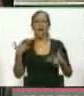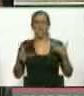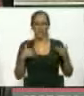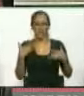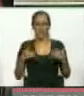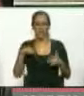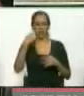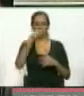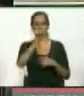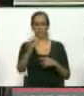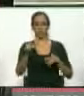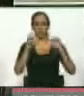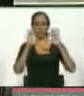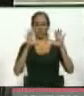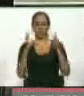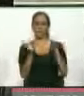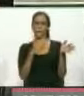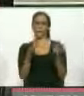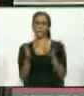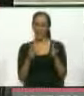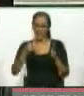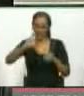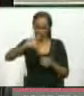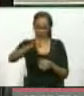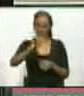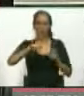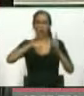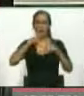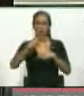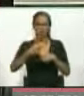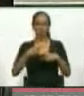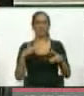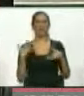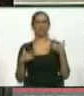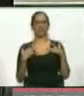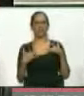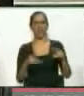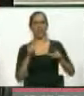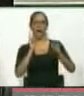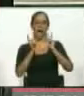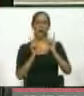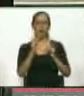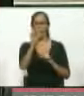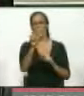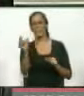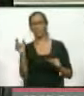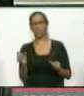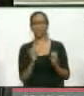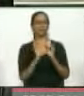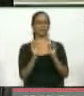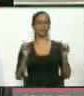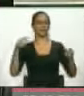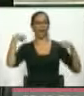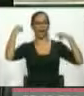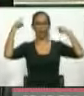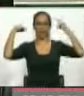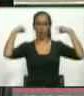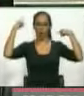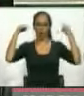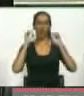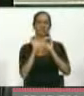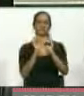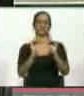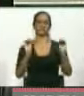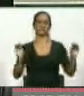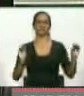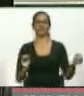semana y el 10 de marzo habrán también otras actividades mientras algunos personajes están convocando a la locura está convocando a